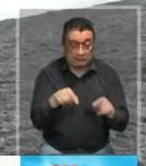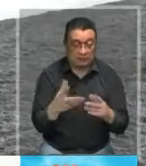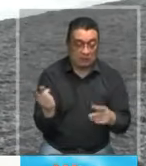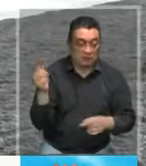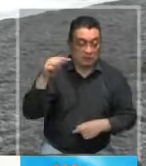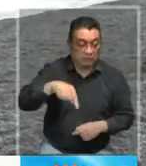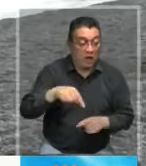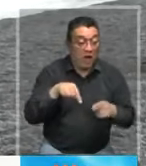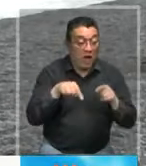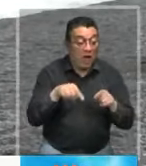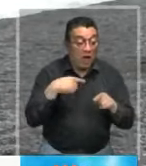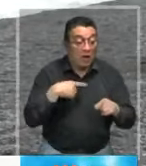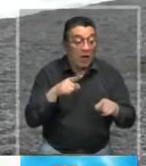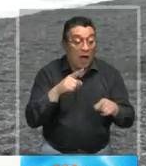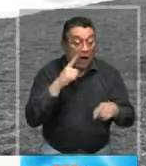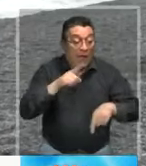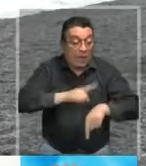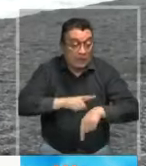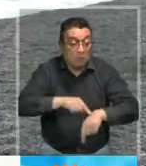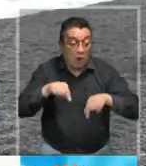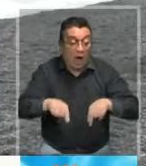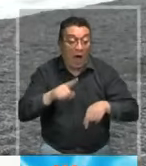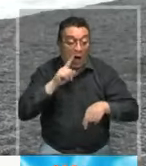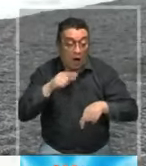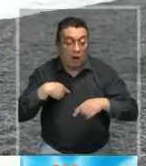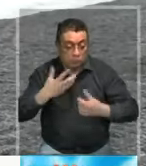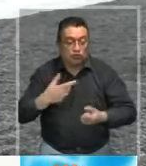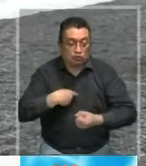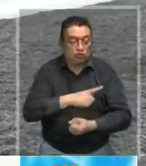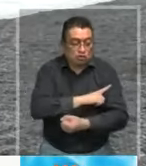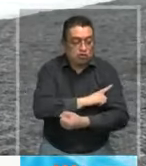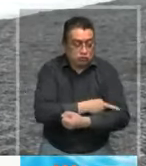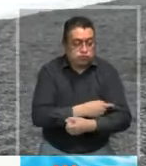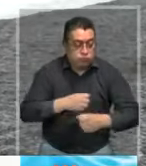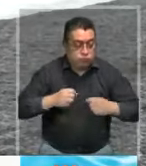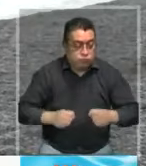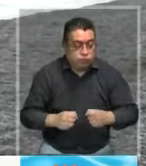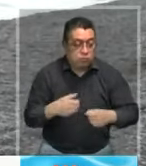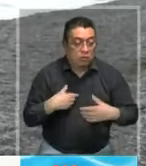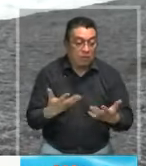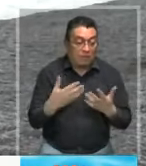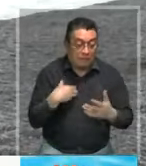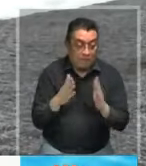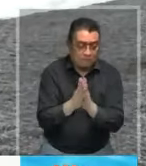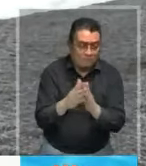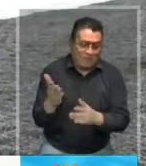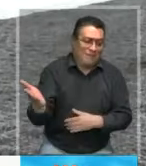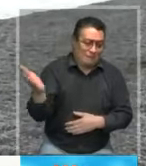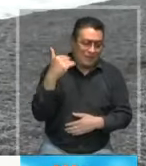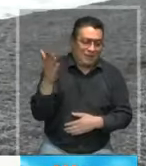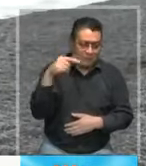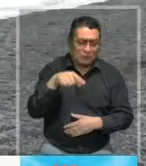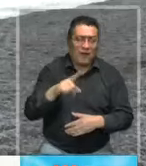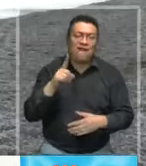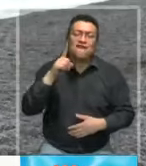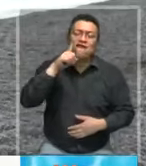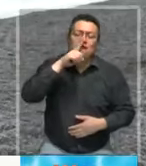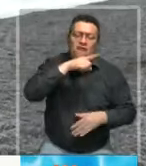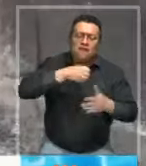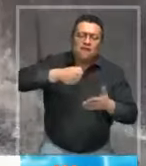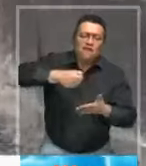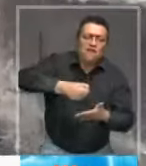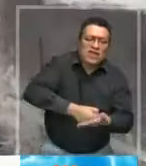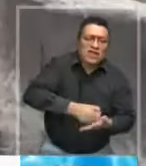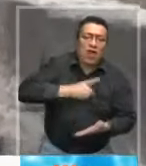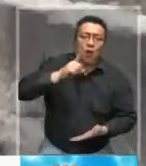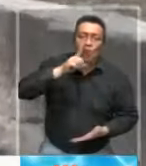so if you have the time, if you have the energy, then please come to the end of the